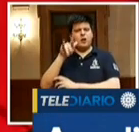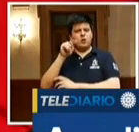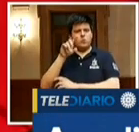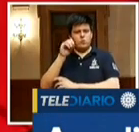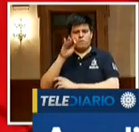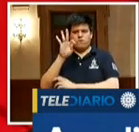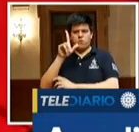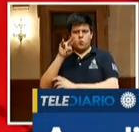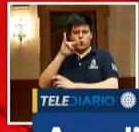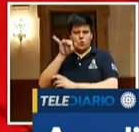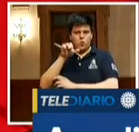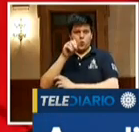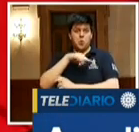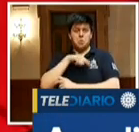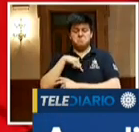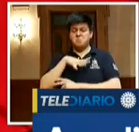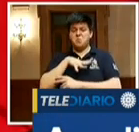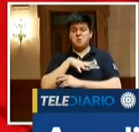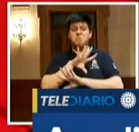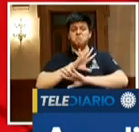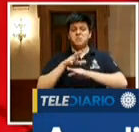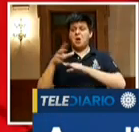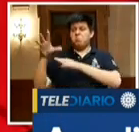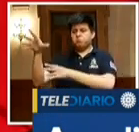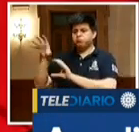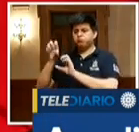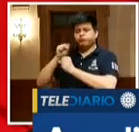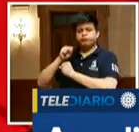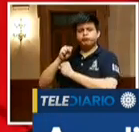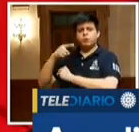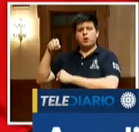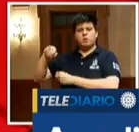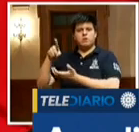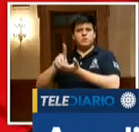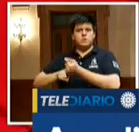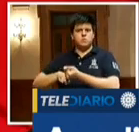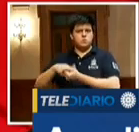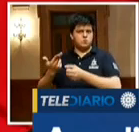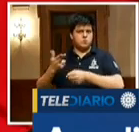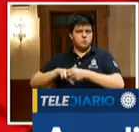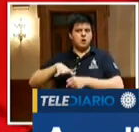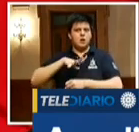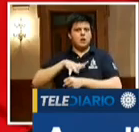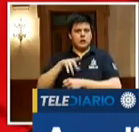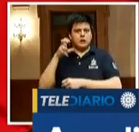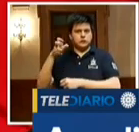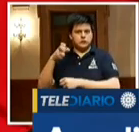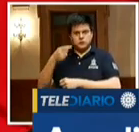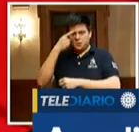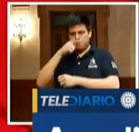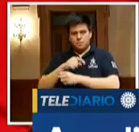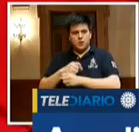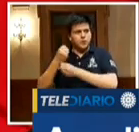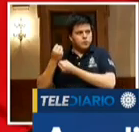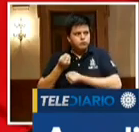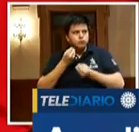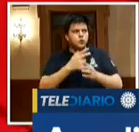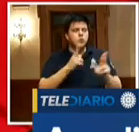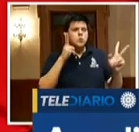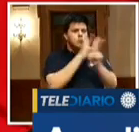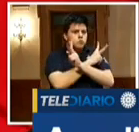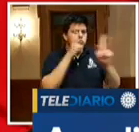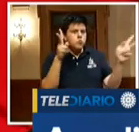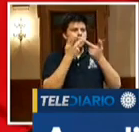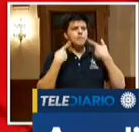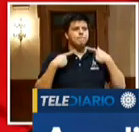contamos en el hospital para poder brindar la oxigenación necesaria a los